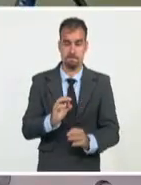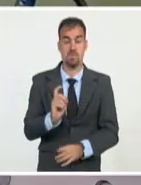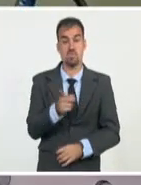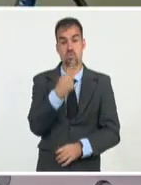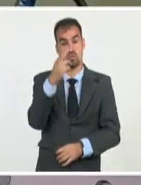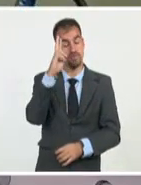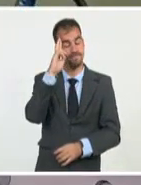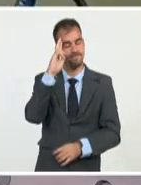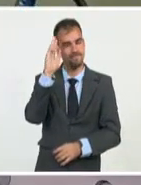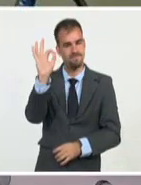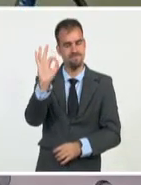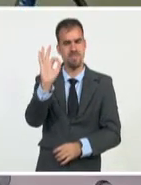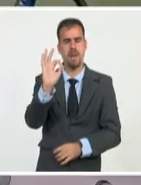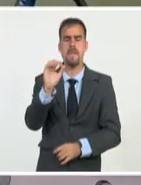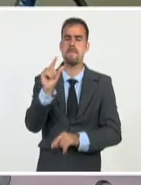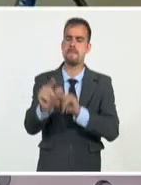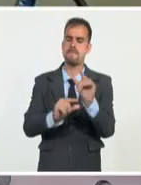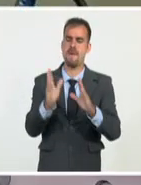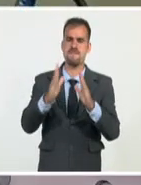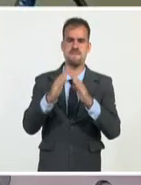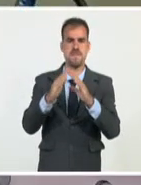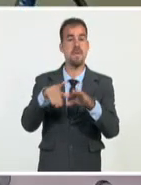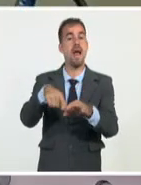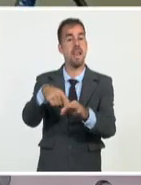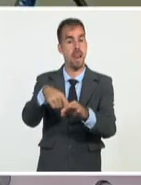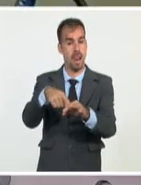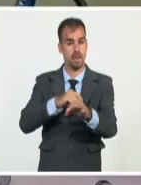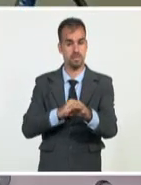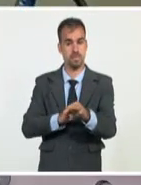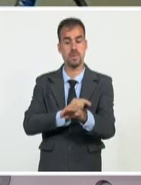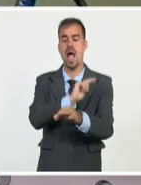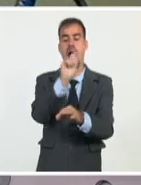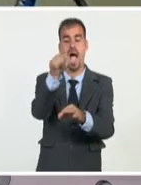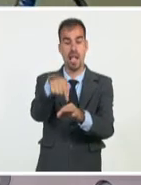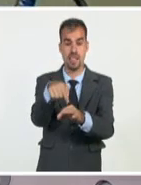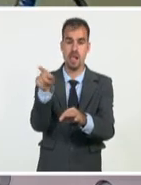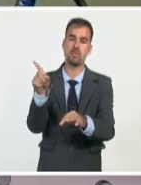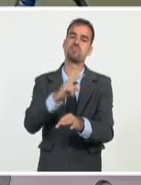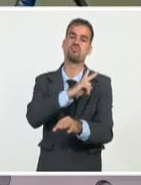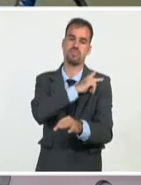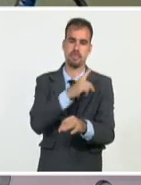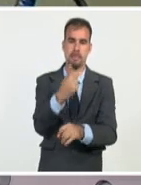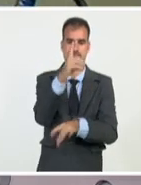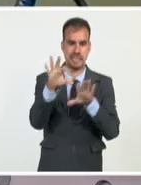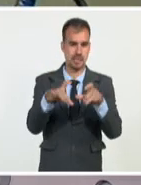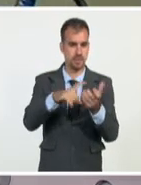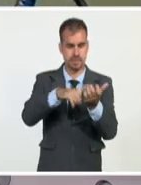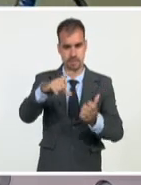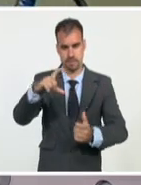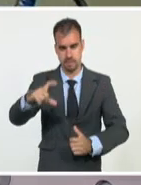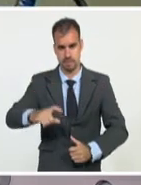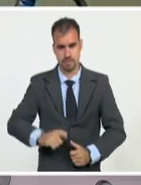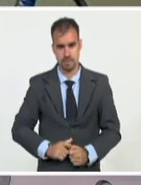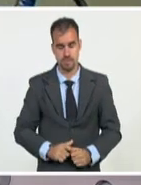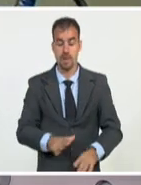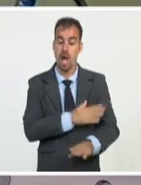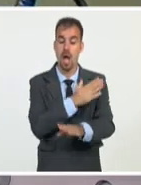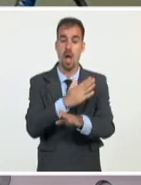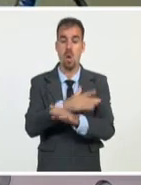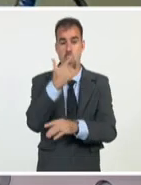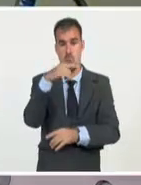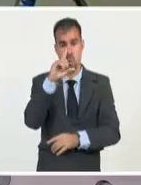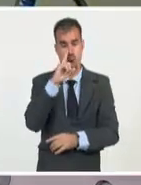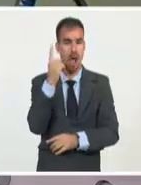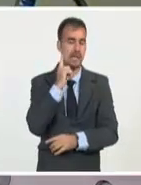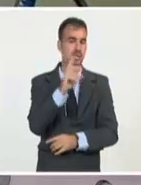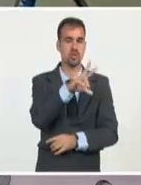del municipio especial Isla de la Juventud, donde ejerció como primer secretario del Partido Comunista de Cuba hasta junio de